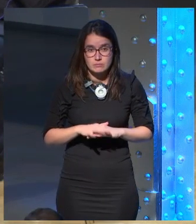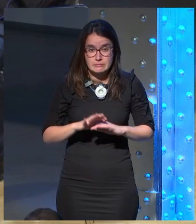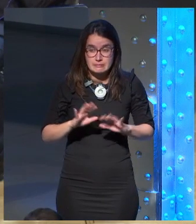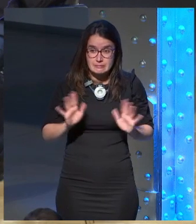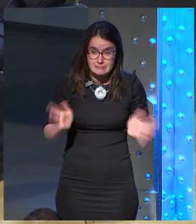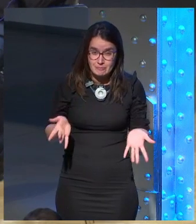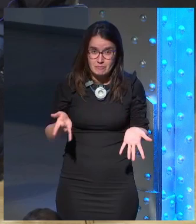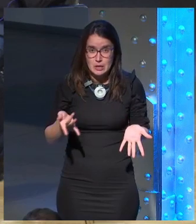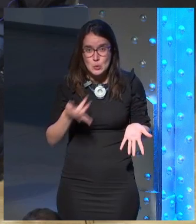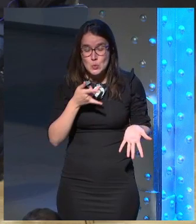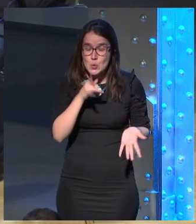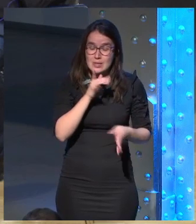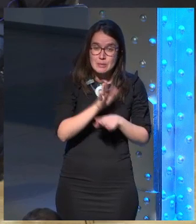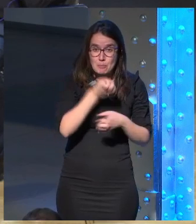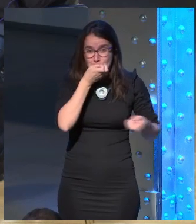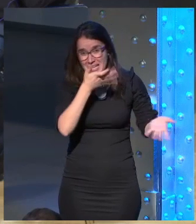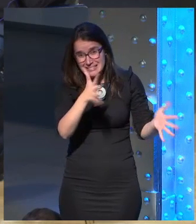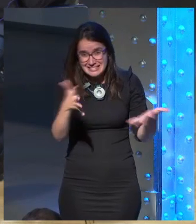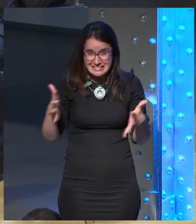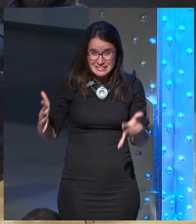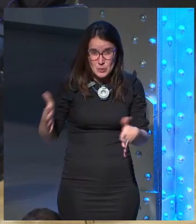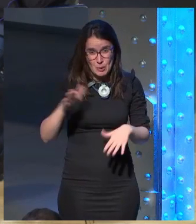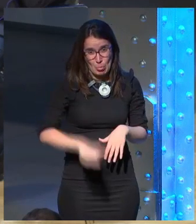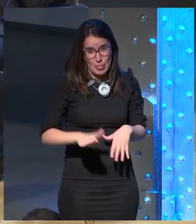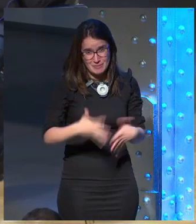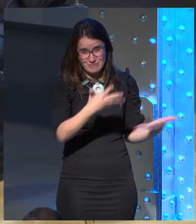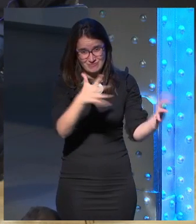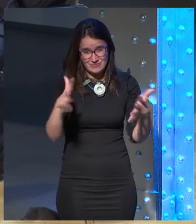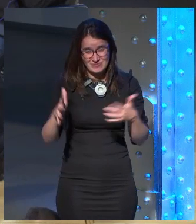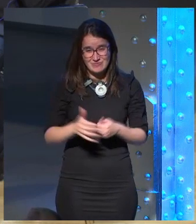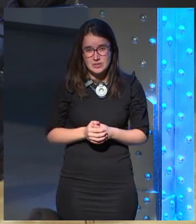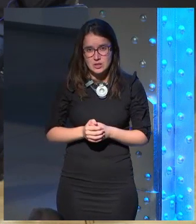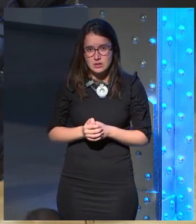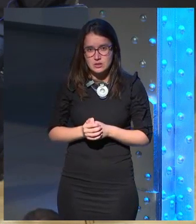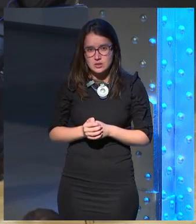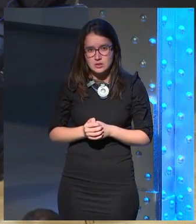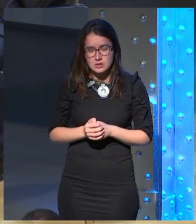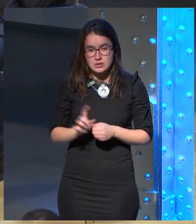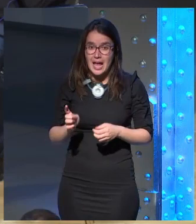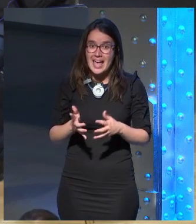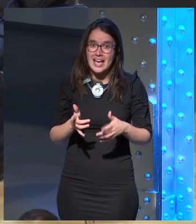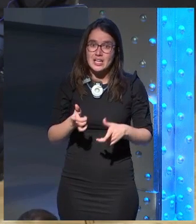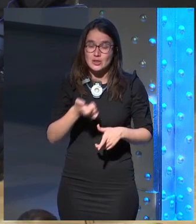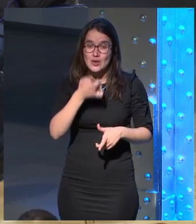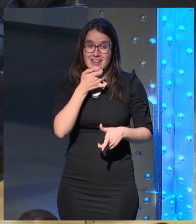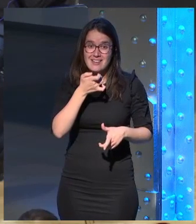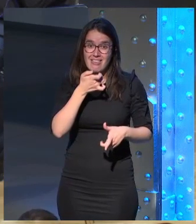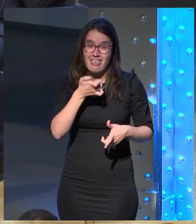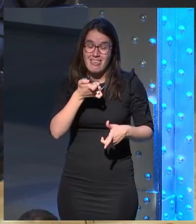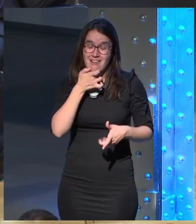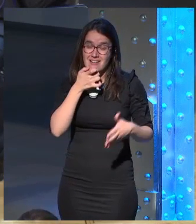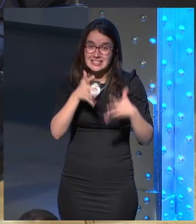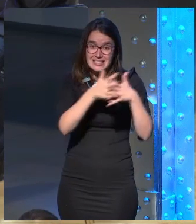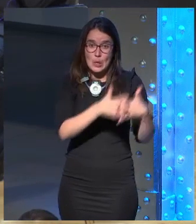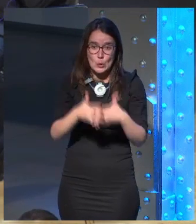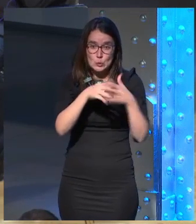HTY? Se portaban ligeramente regulín cuando eran pequeños. That's not an American English word, that's a British English. No utilizamos esa palabra en Estados Unidos,